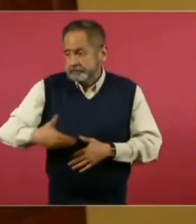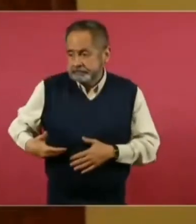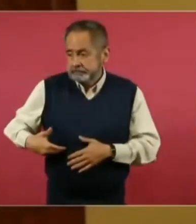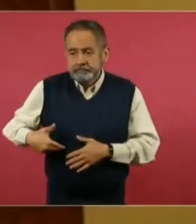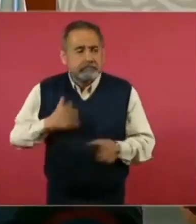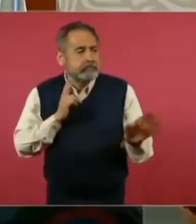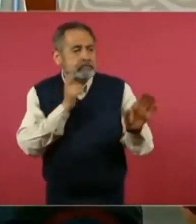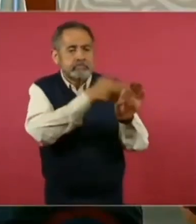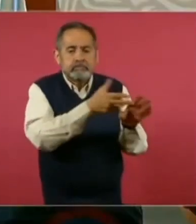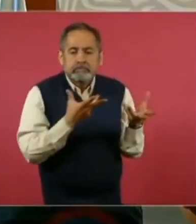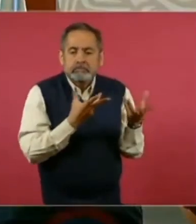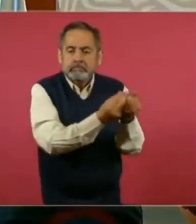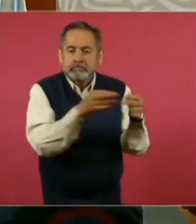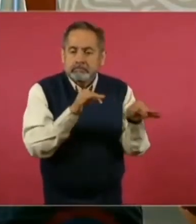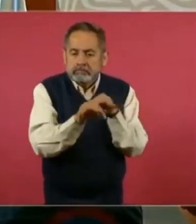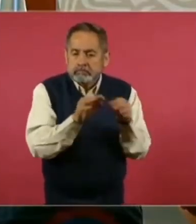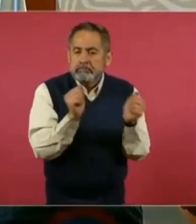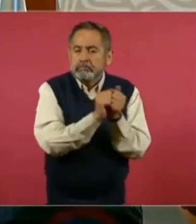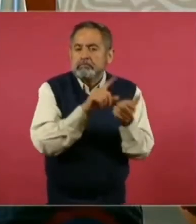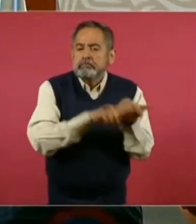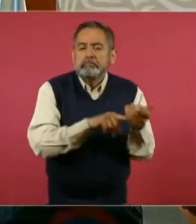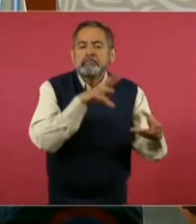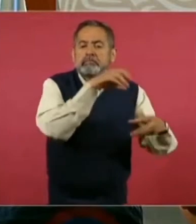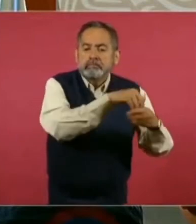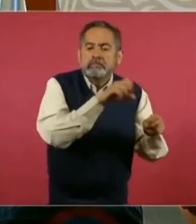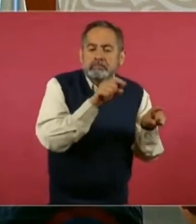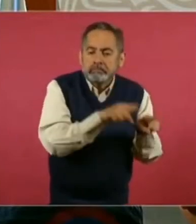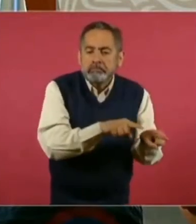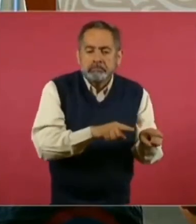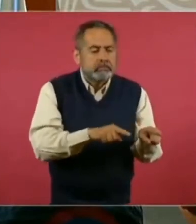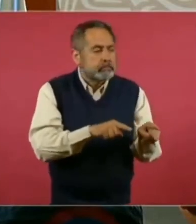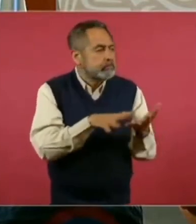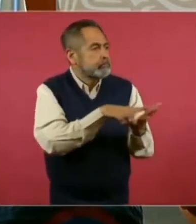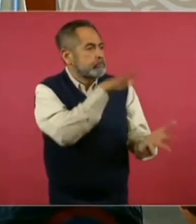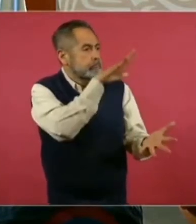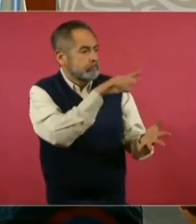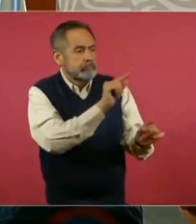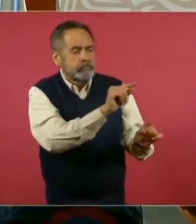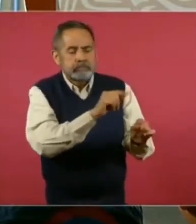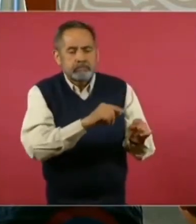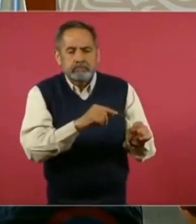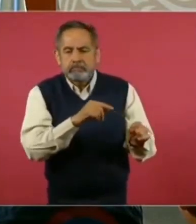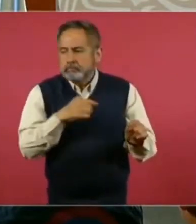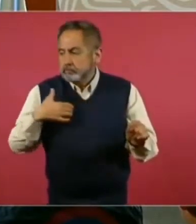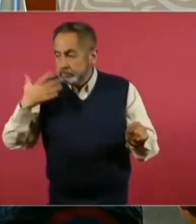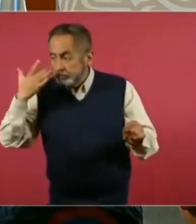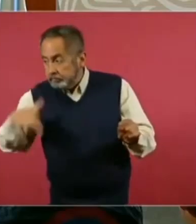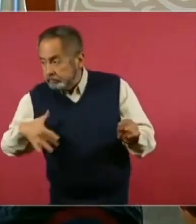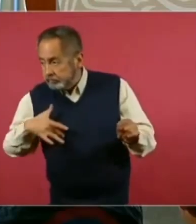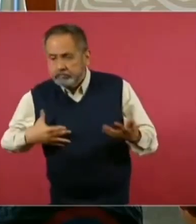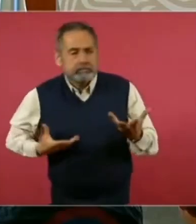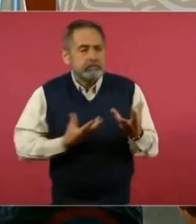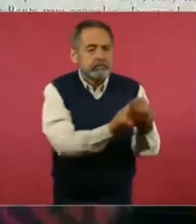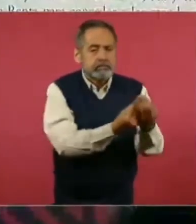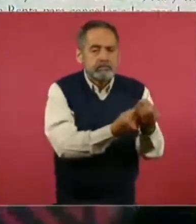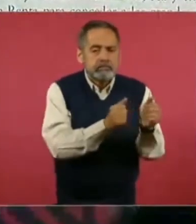las empresas que se quedó con la mayor parte de la infraestructura ferroviaria del país. O sea, termina,